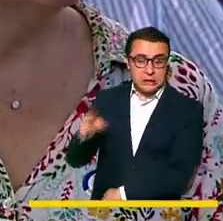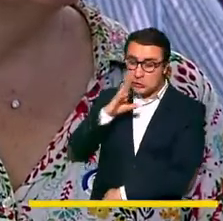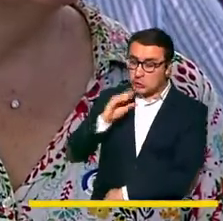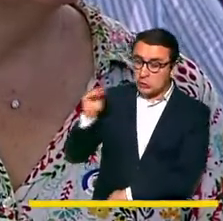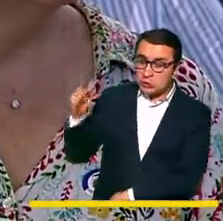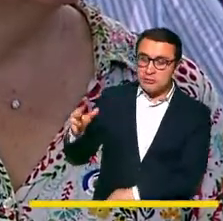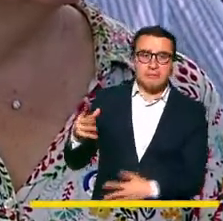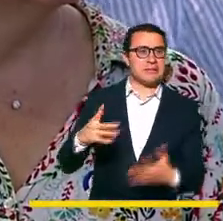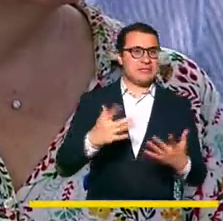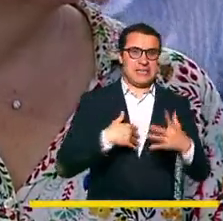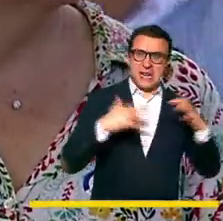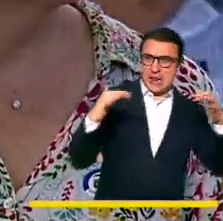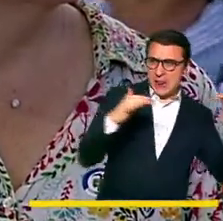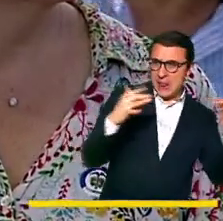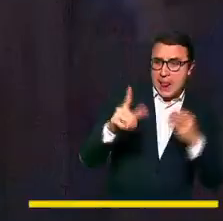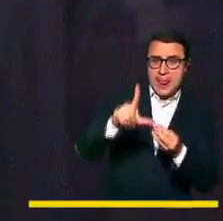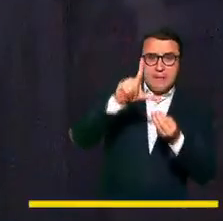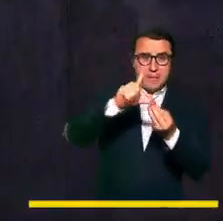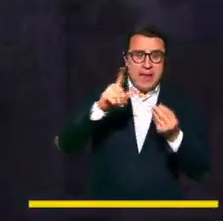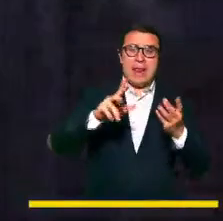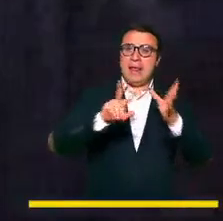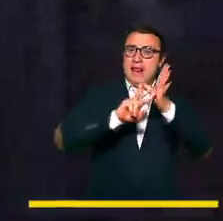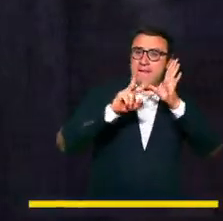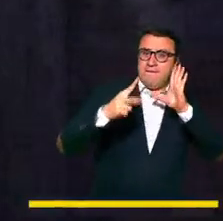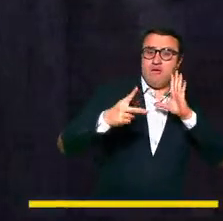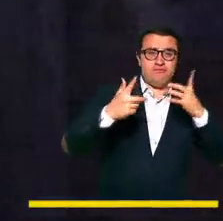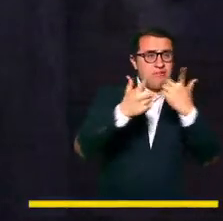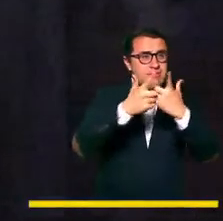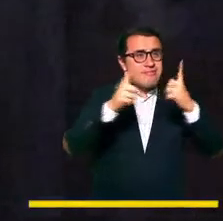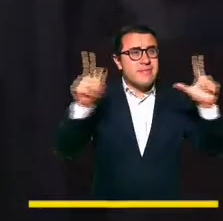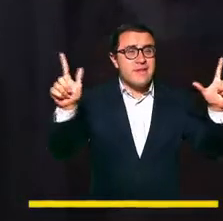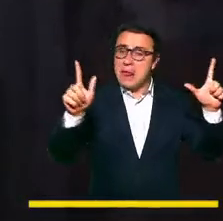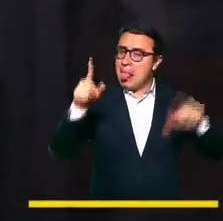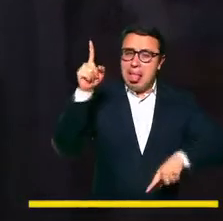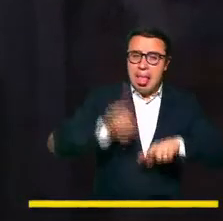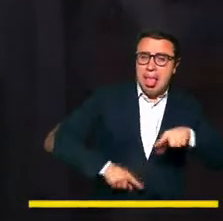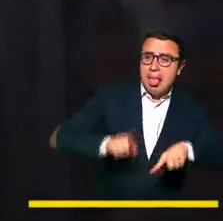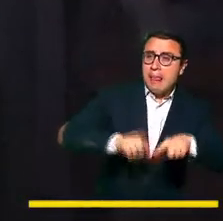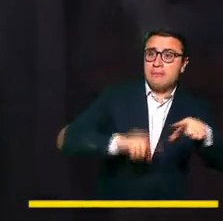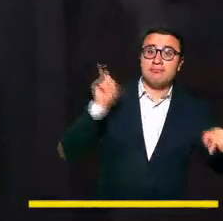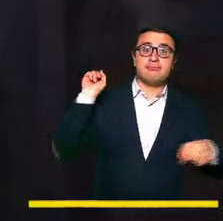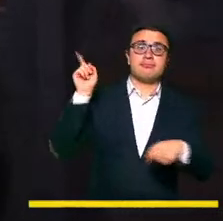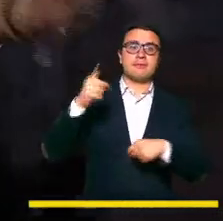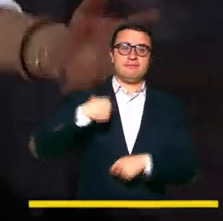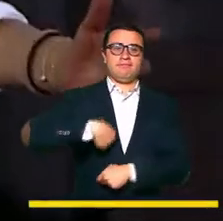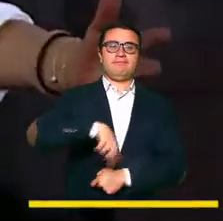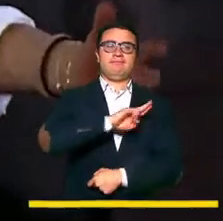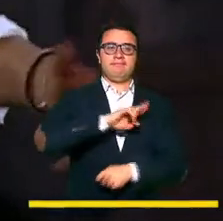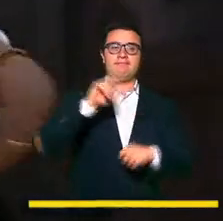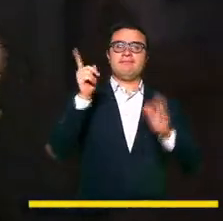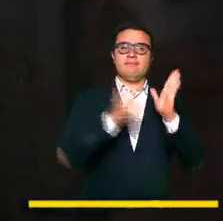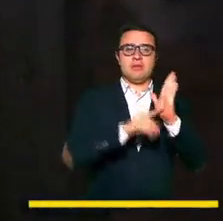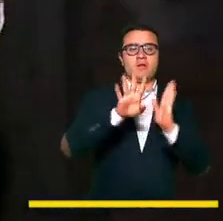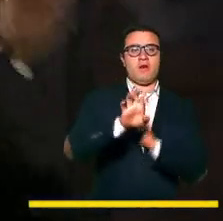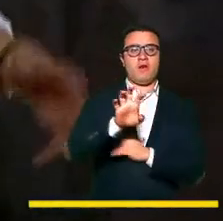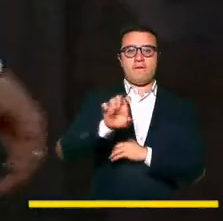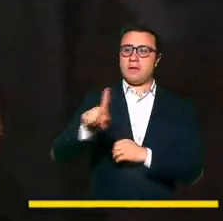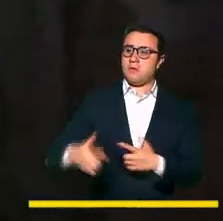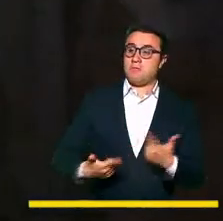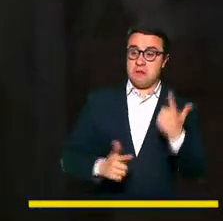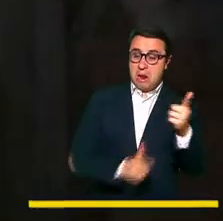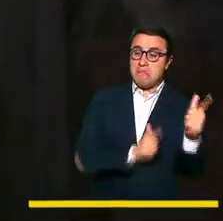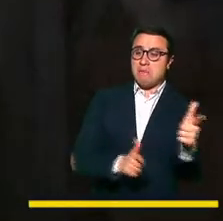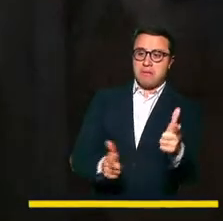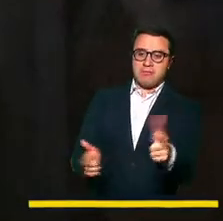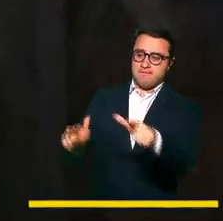liberales, reformas liberales, y no pudieron. Y llegó el año 91, nosotros dejamos las armas, se acabó la guerra